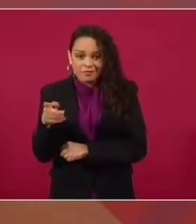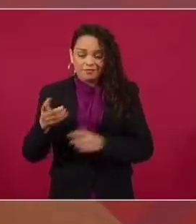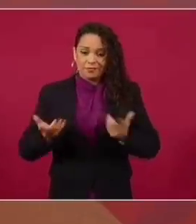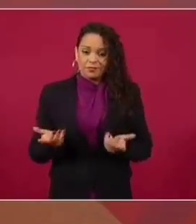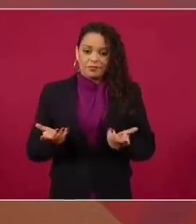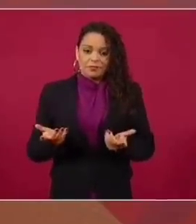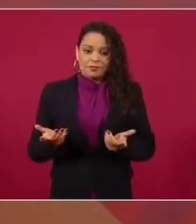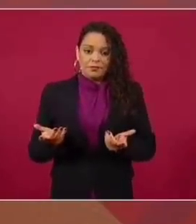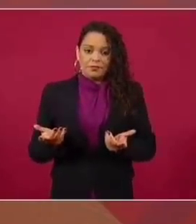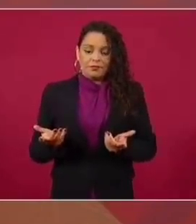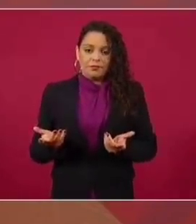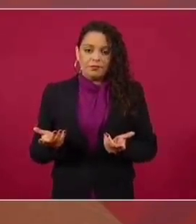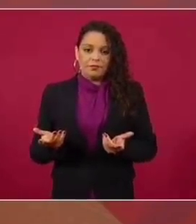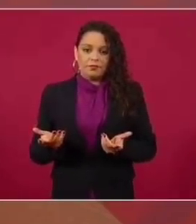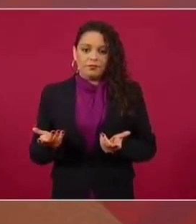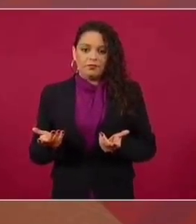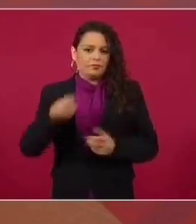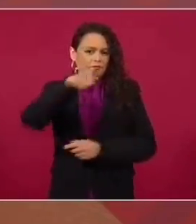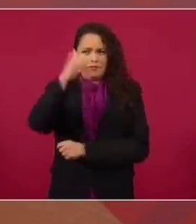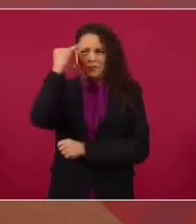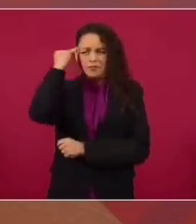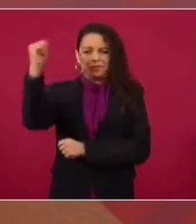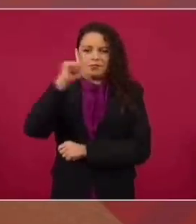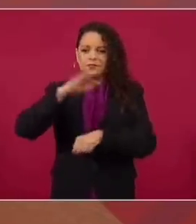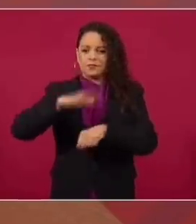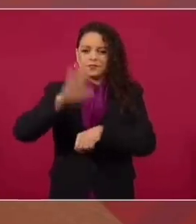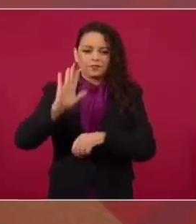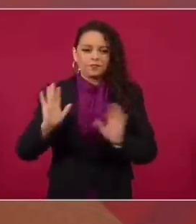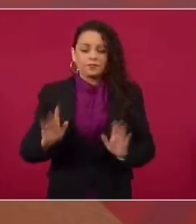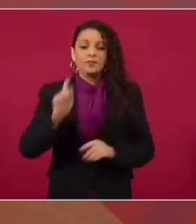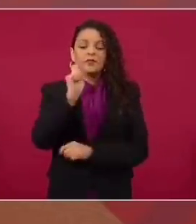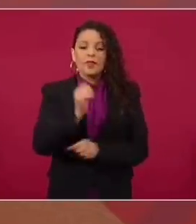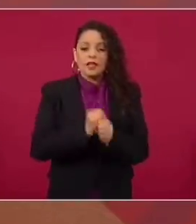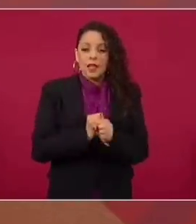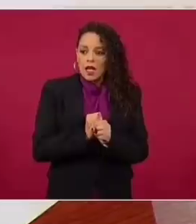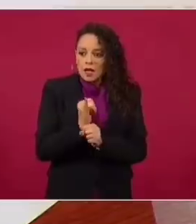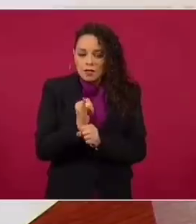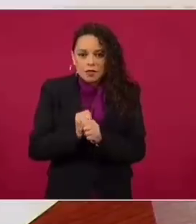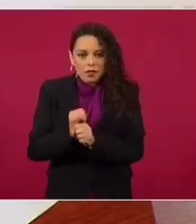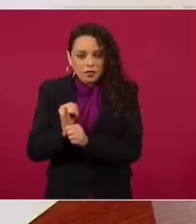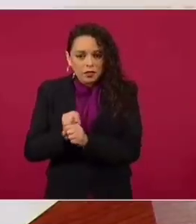Nada más, imagínense la investigación